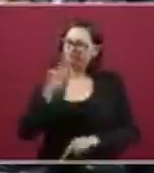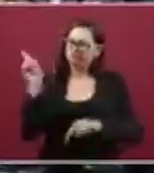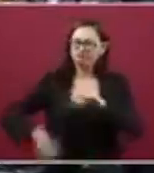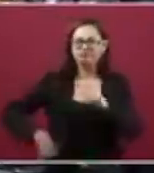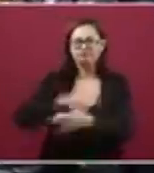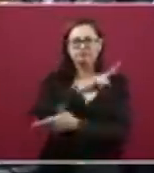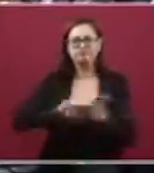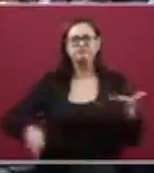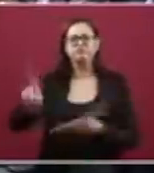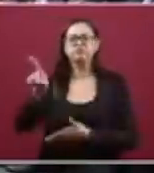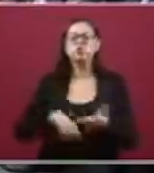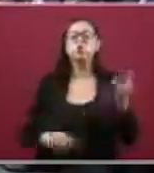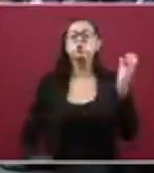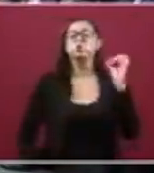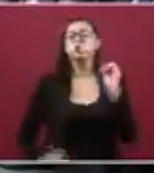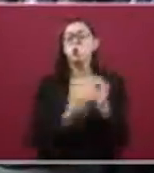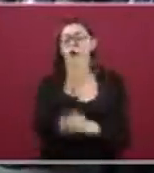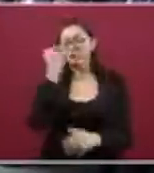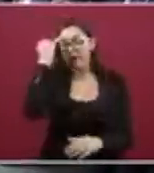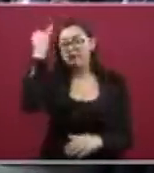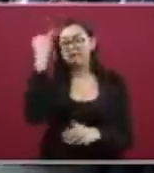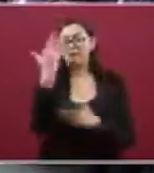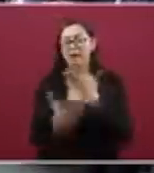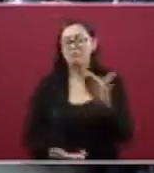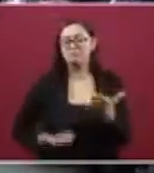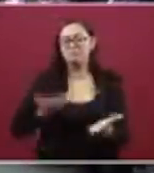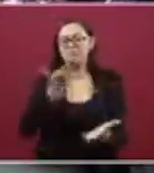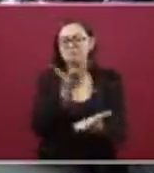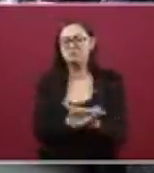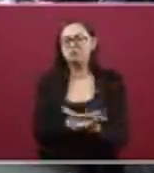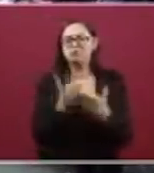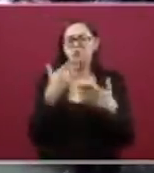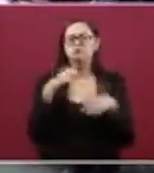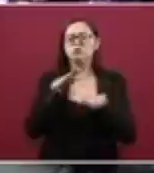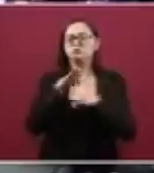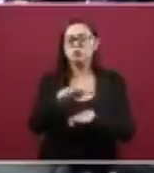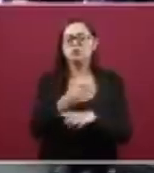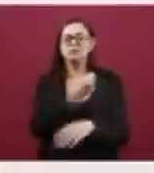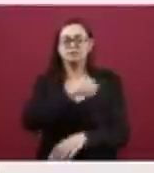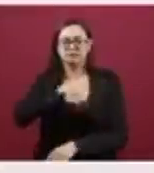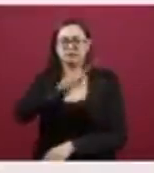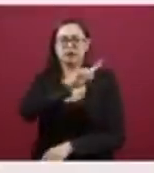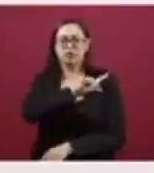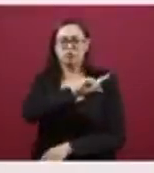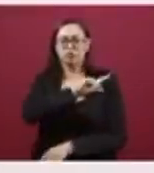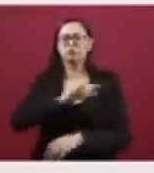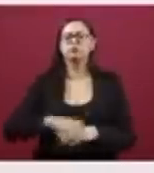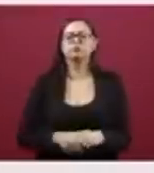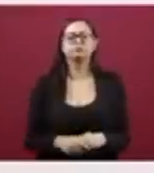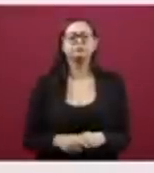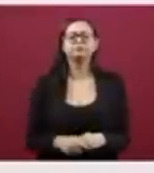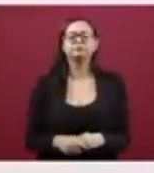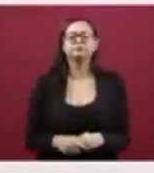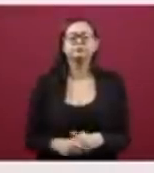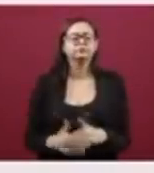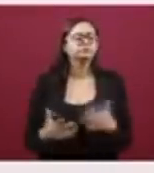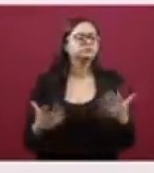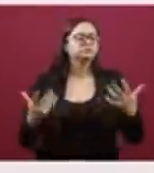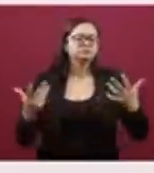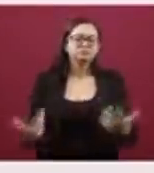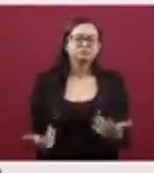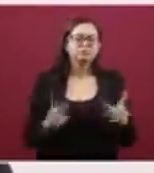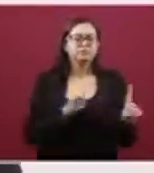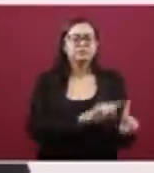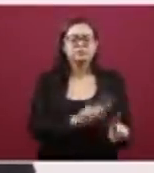para hacer efectivo el derecho del pueblo a la salud. Enfatizó acciones importantes de su administración, como